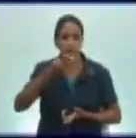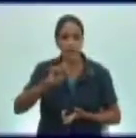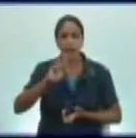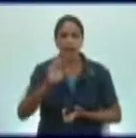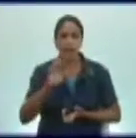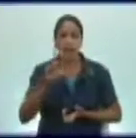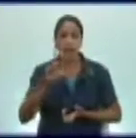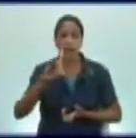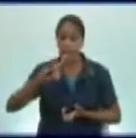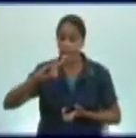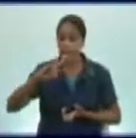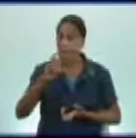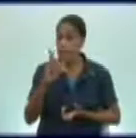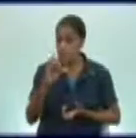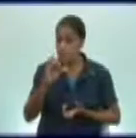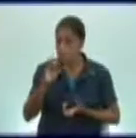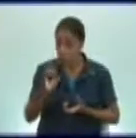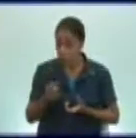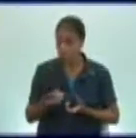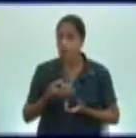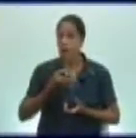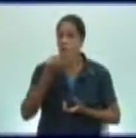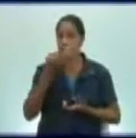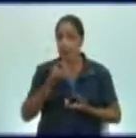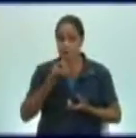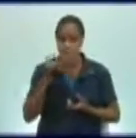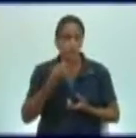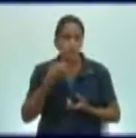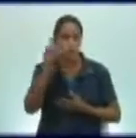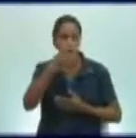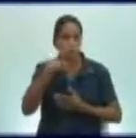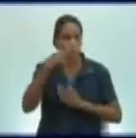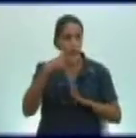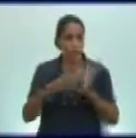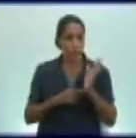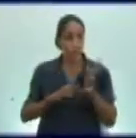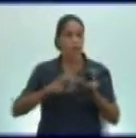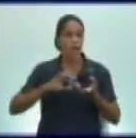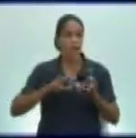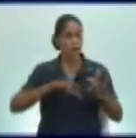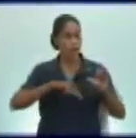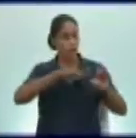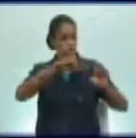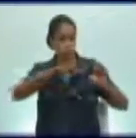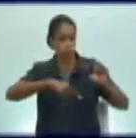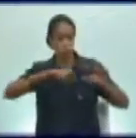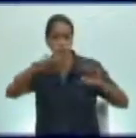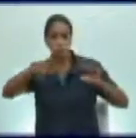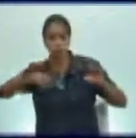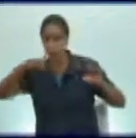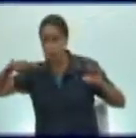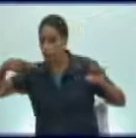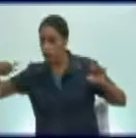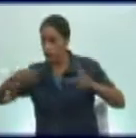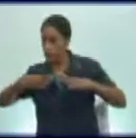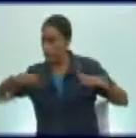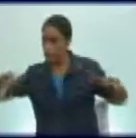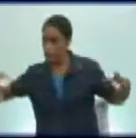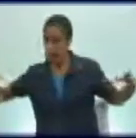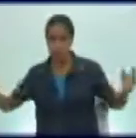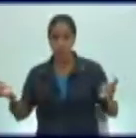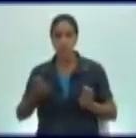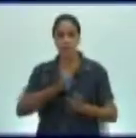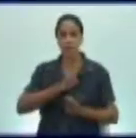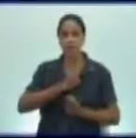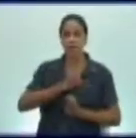gusano también el cuerpo cilíndrico alargado y segmentado en forma de anillo. Aquí quiero hacer una